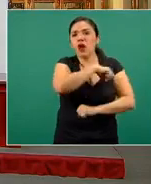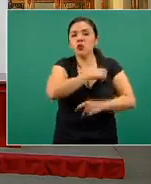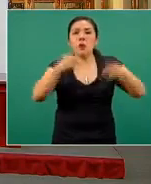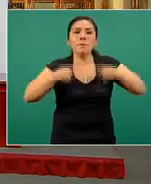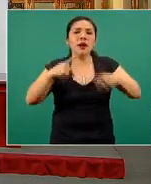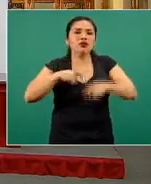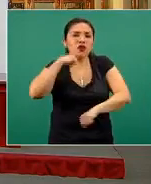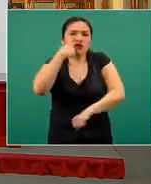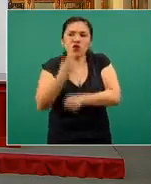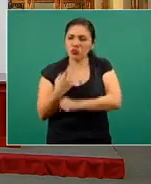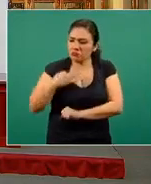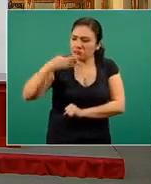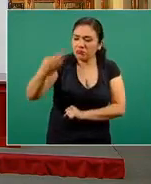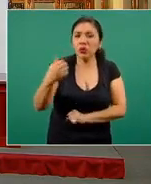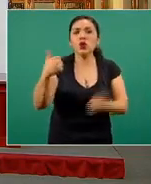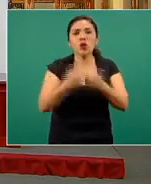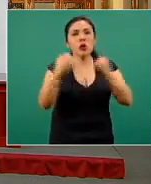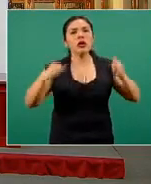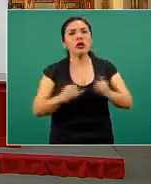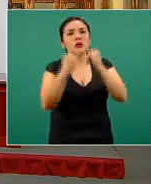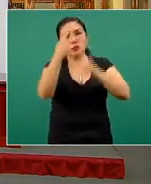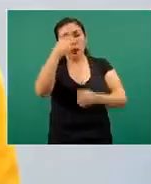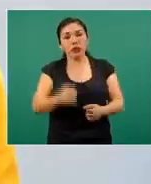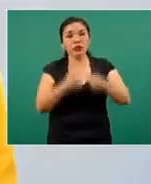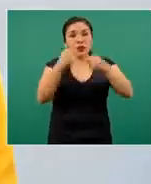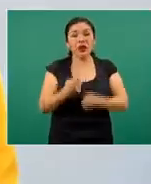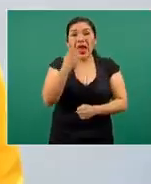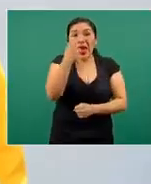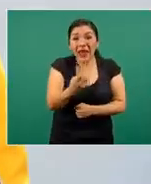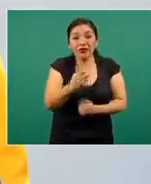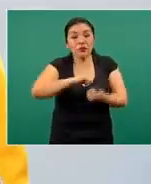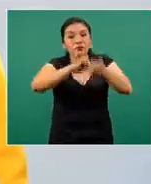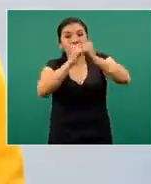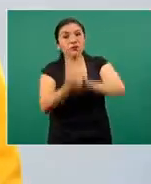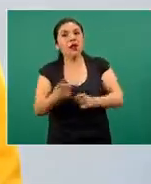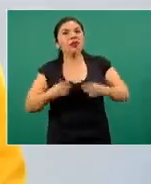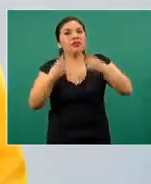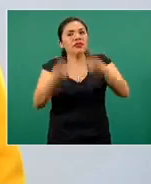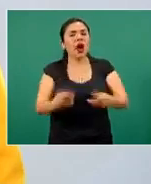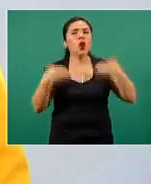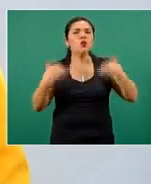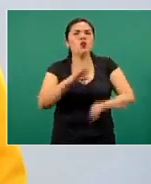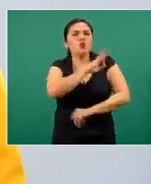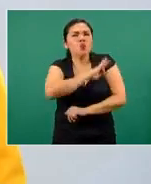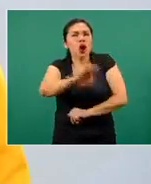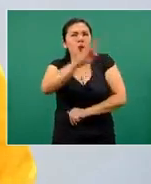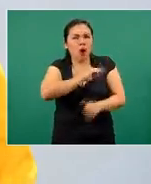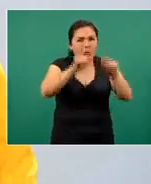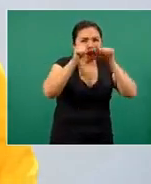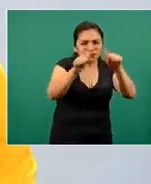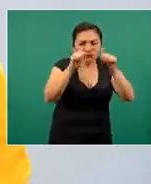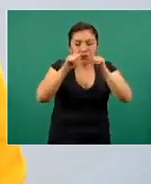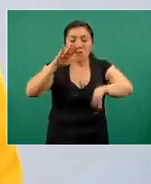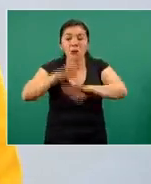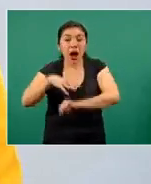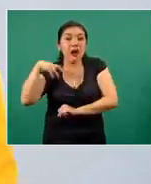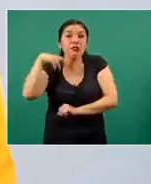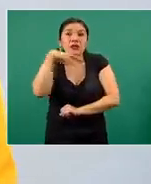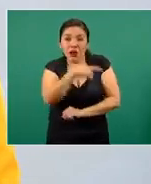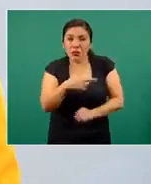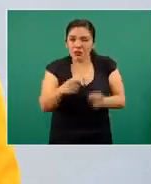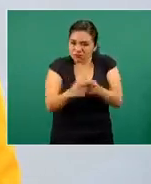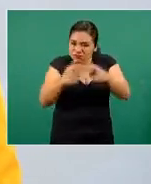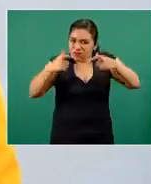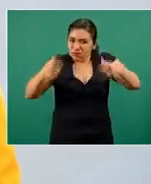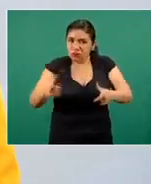voluntarios, instituciones de seguridad social. Lo que nos ha dado es una capacidad de respuesta enorme, una potencia